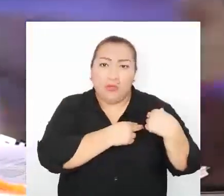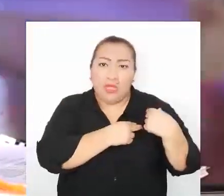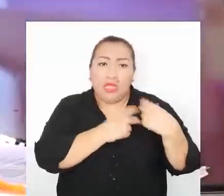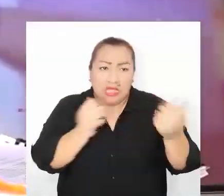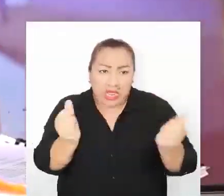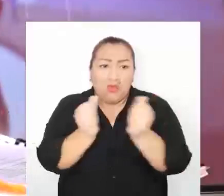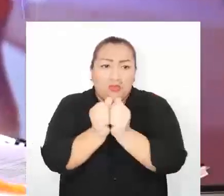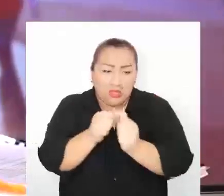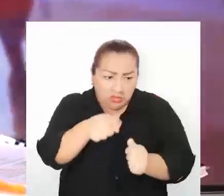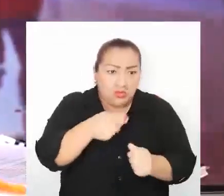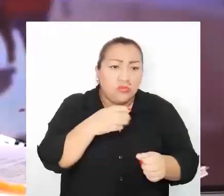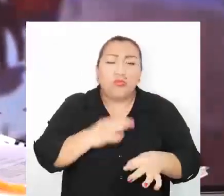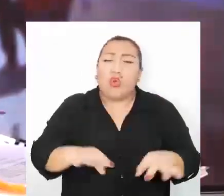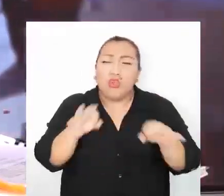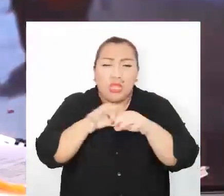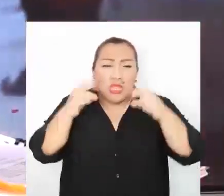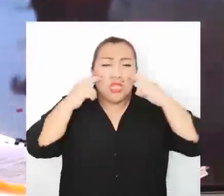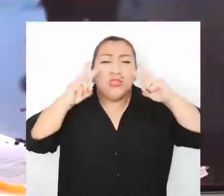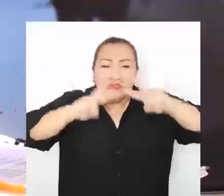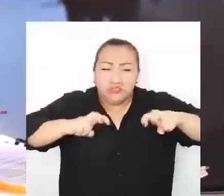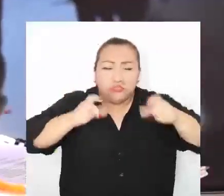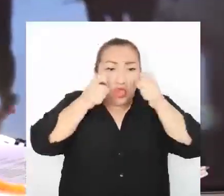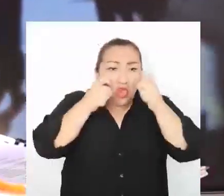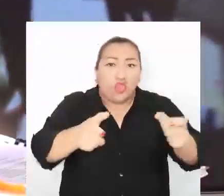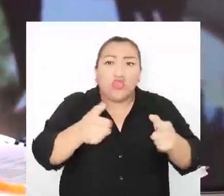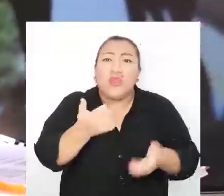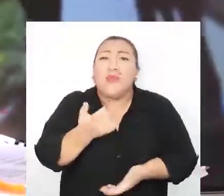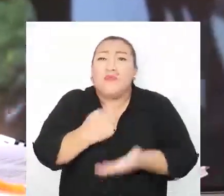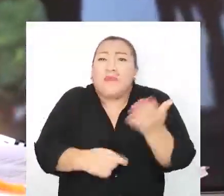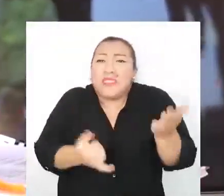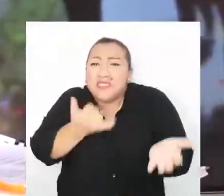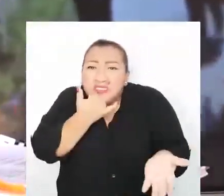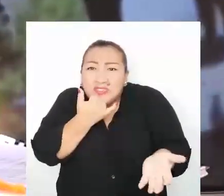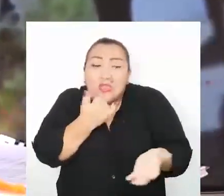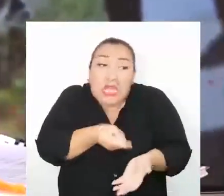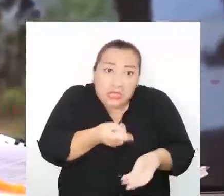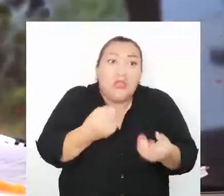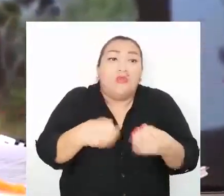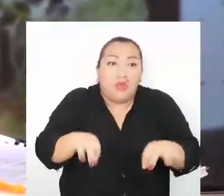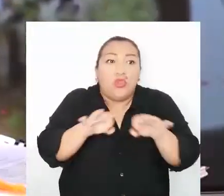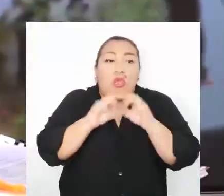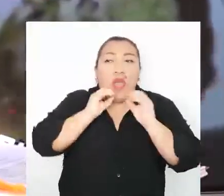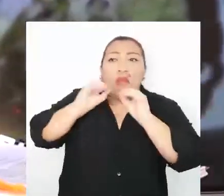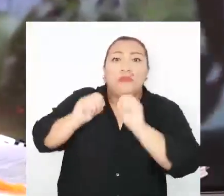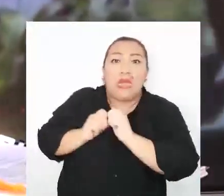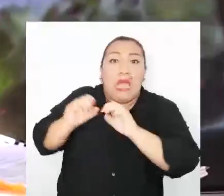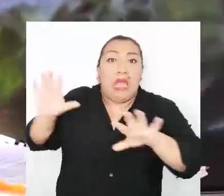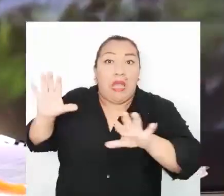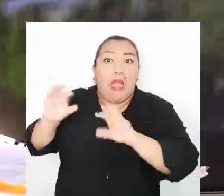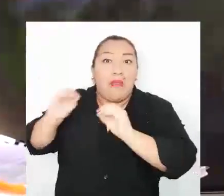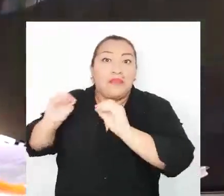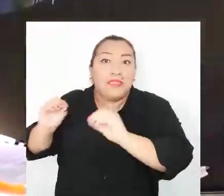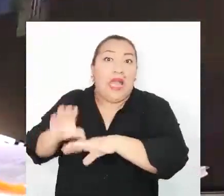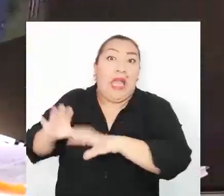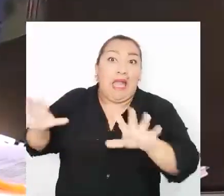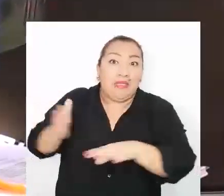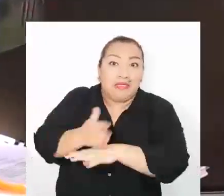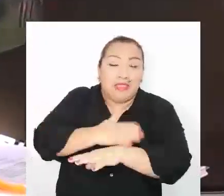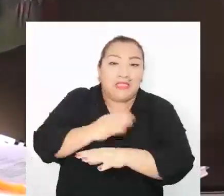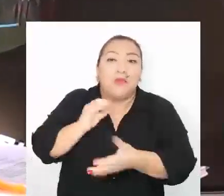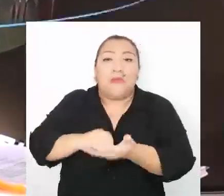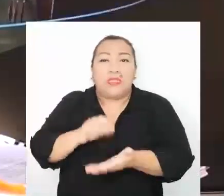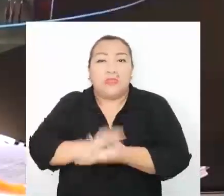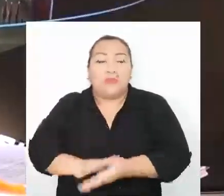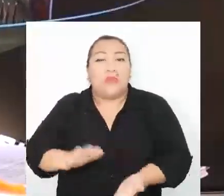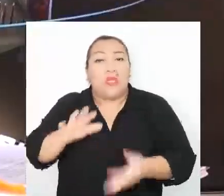tan importante de control concurrente, está haciendo las alertas oportunamente. De manera que las autoridades son las que deben tomar